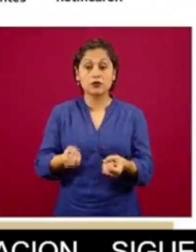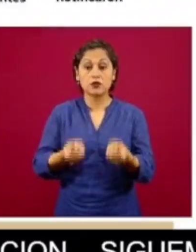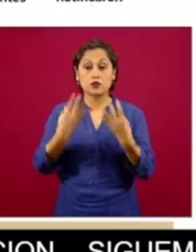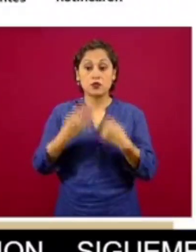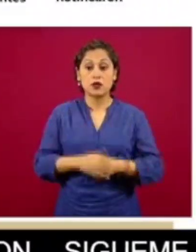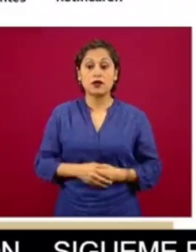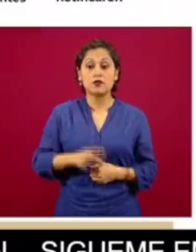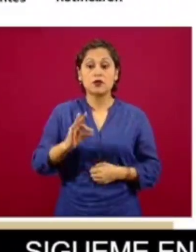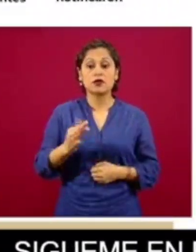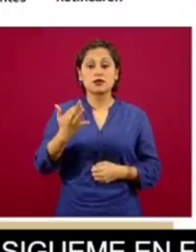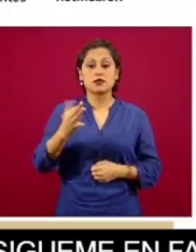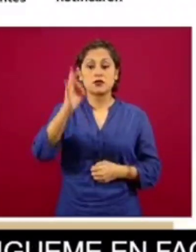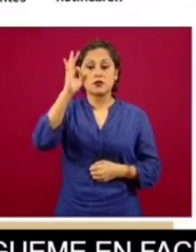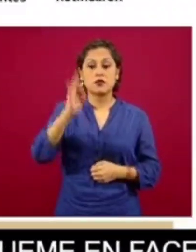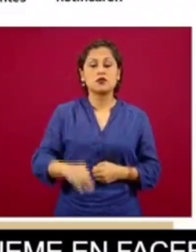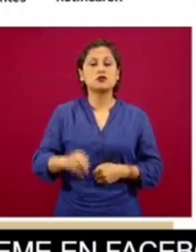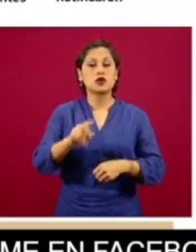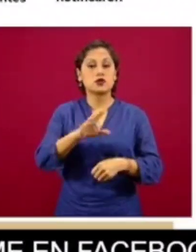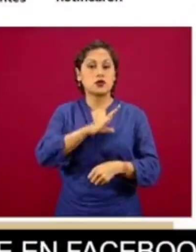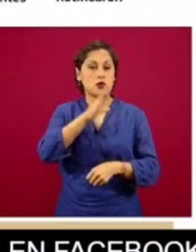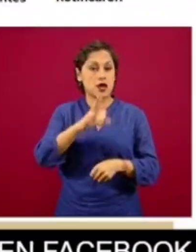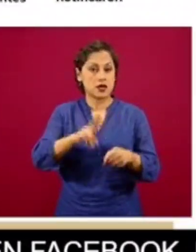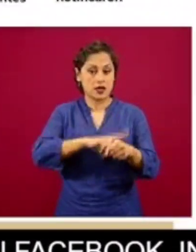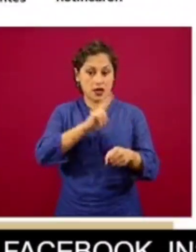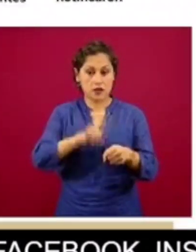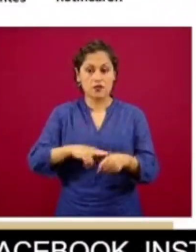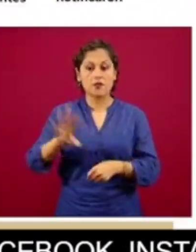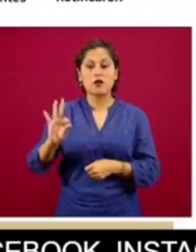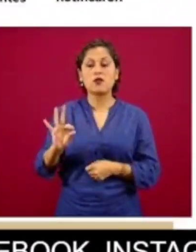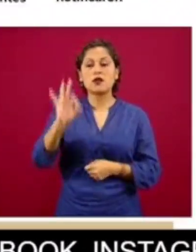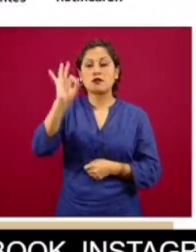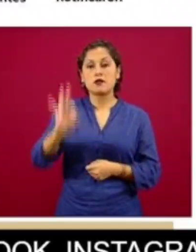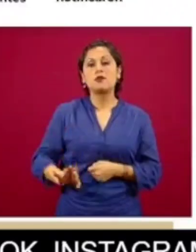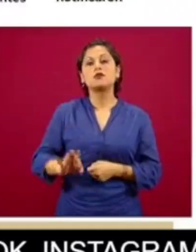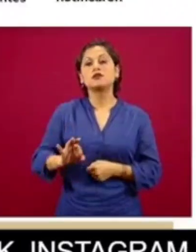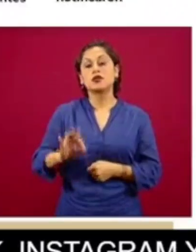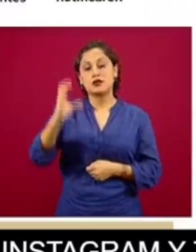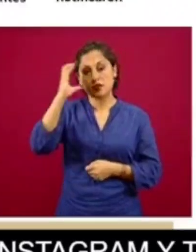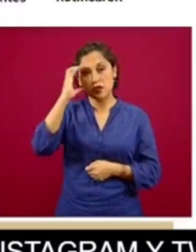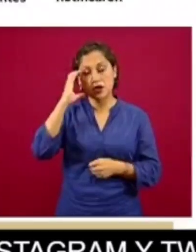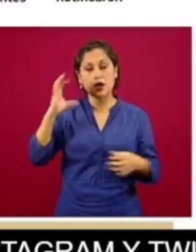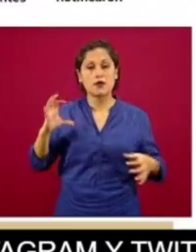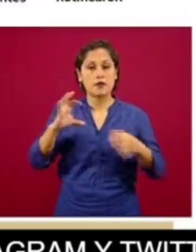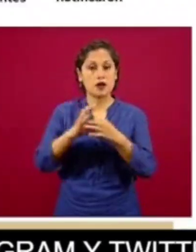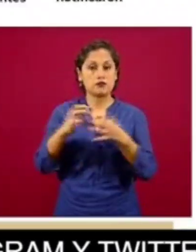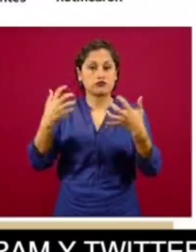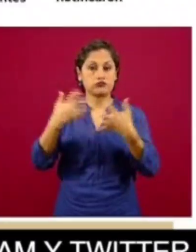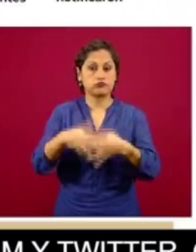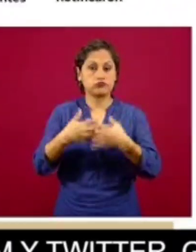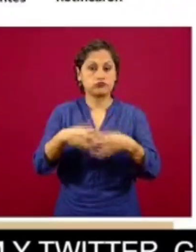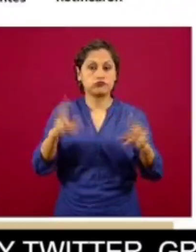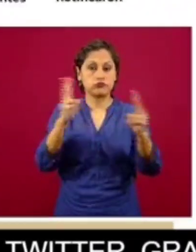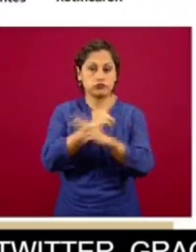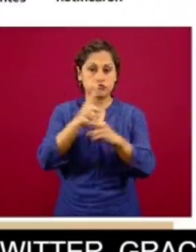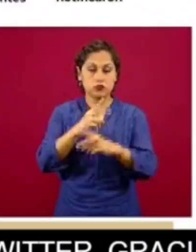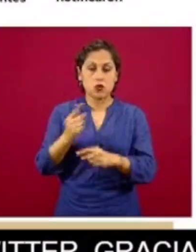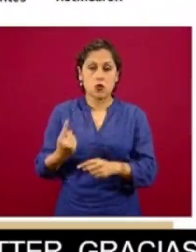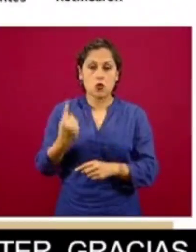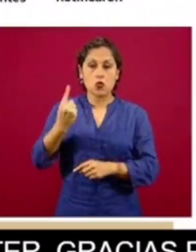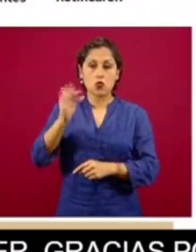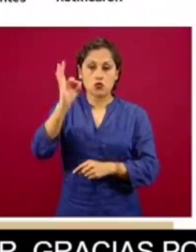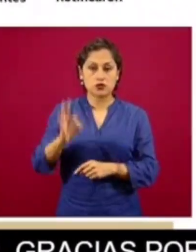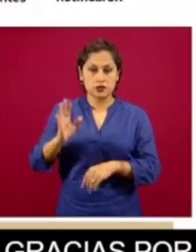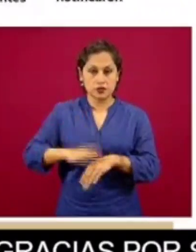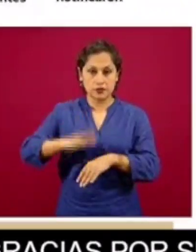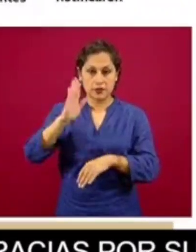IRA general, se incrementa un punto porcentual. 40% para las camas IRA con ventilador, también se incrementa un punto